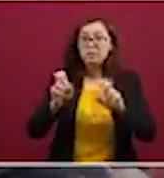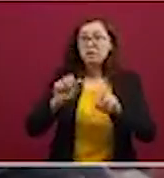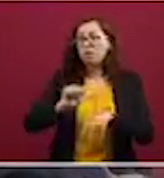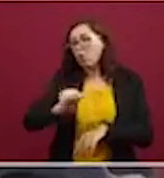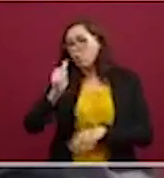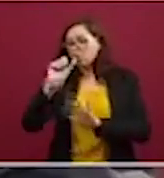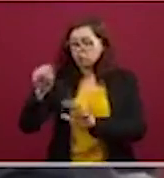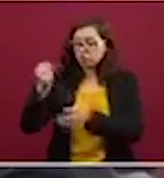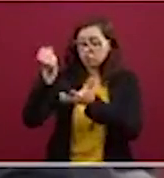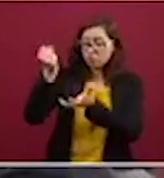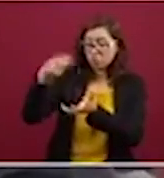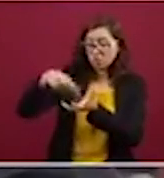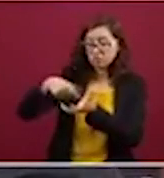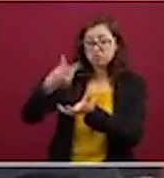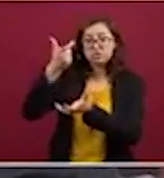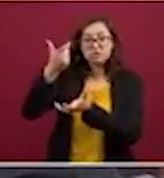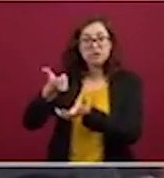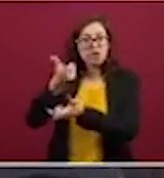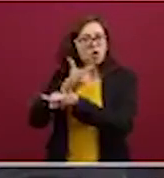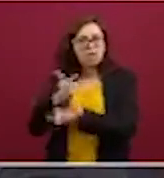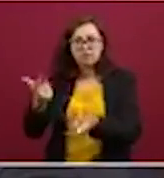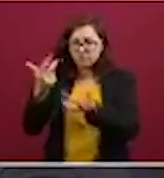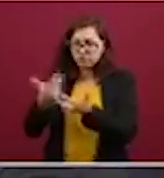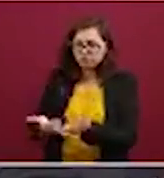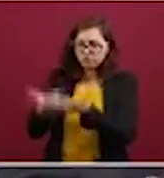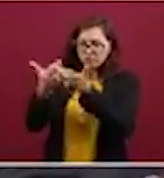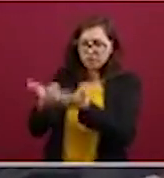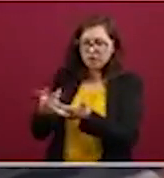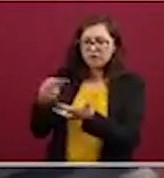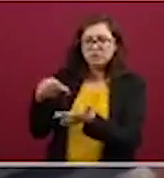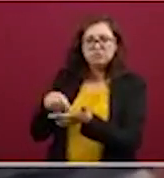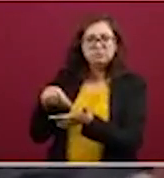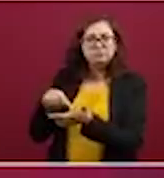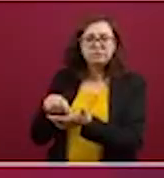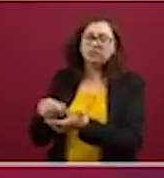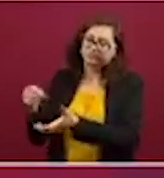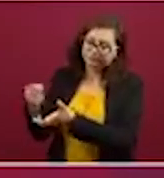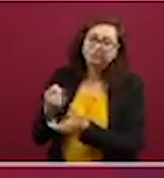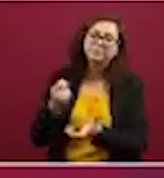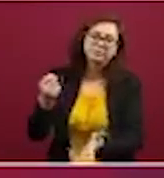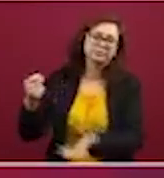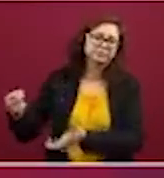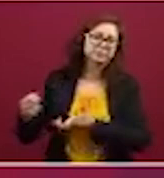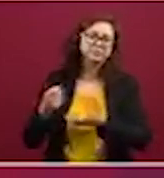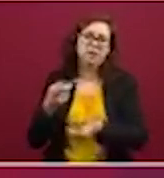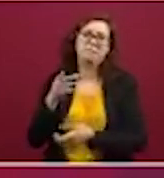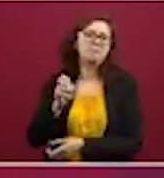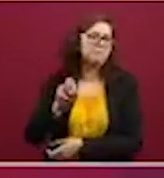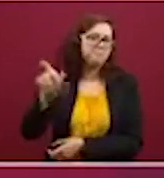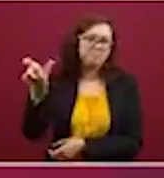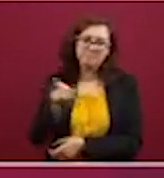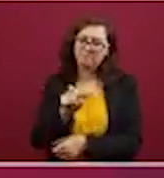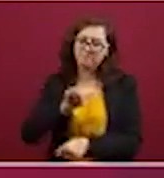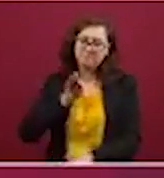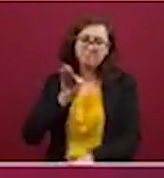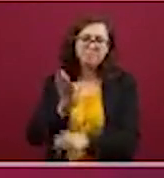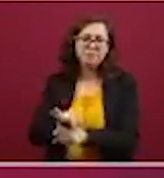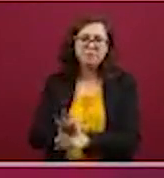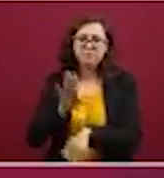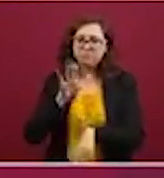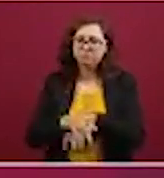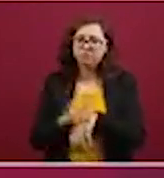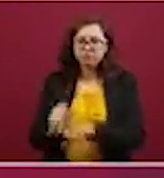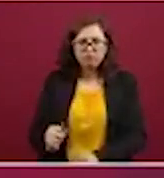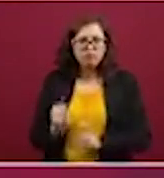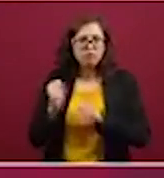lleve el propósito de respaldará pemex de fortalecer a